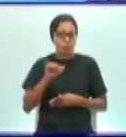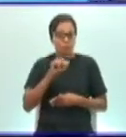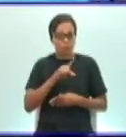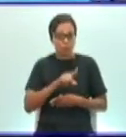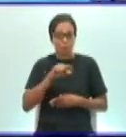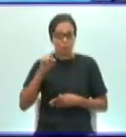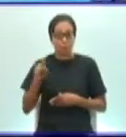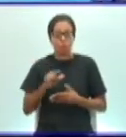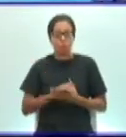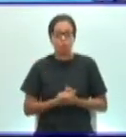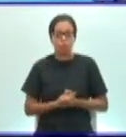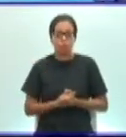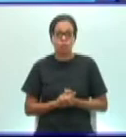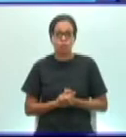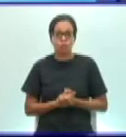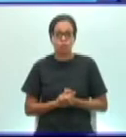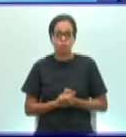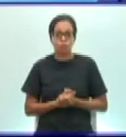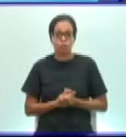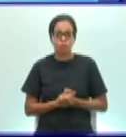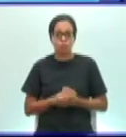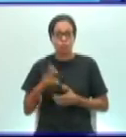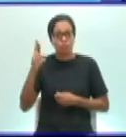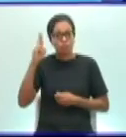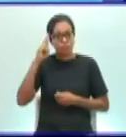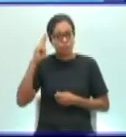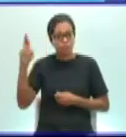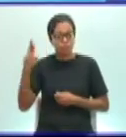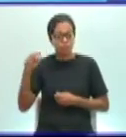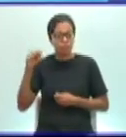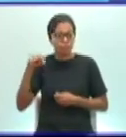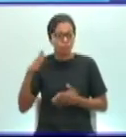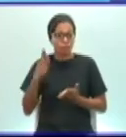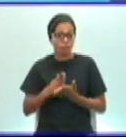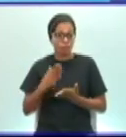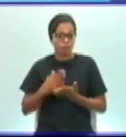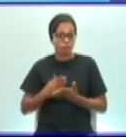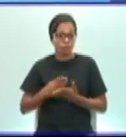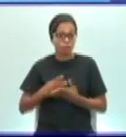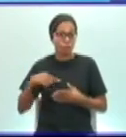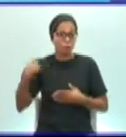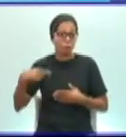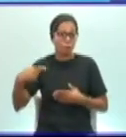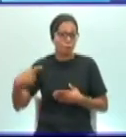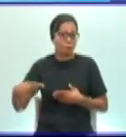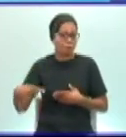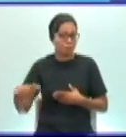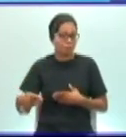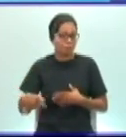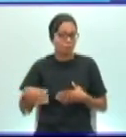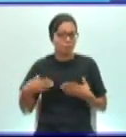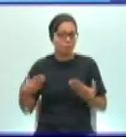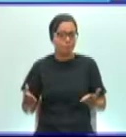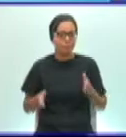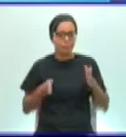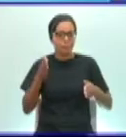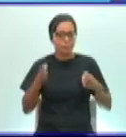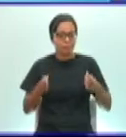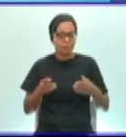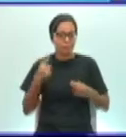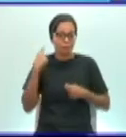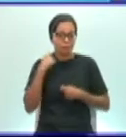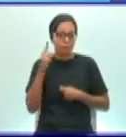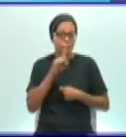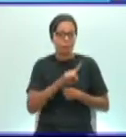hemos trabajado, y recuerden que una de las clases de sistematización fue sobre la etapa del 53 al 58,